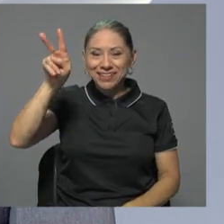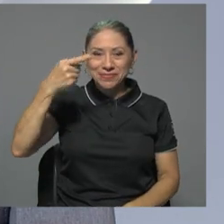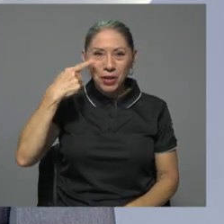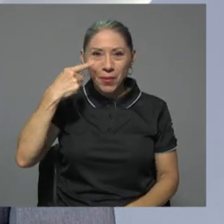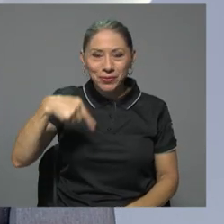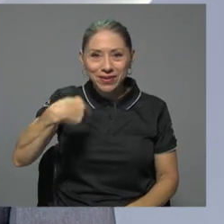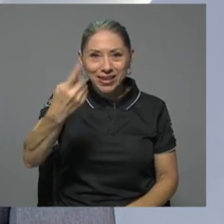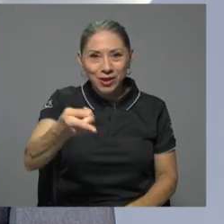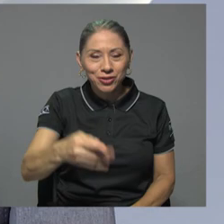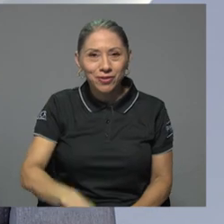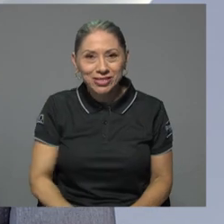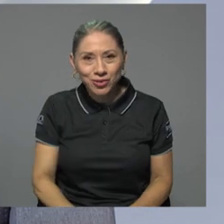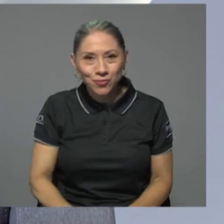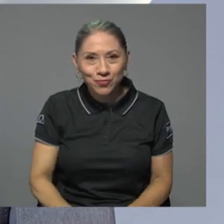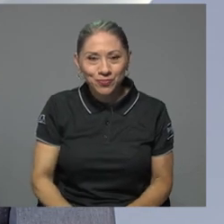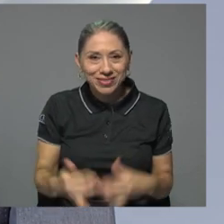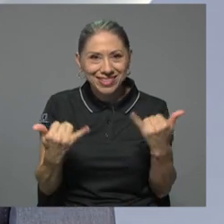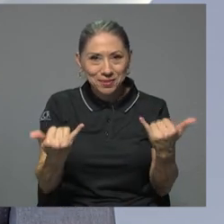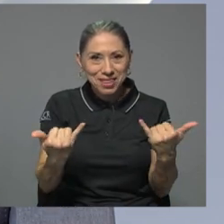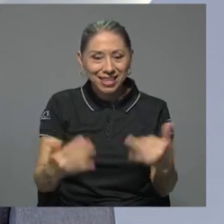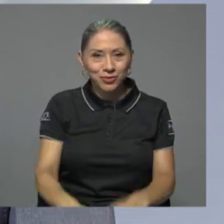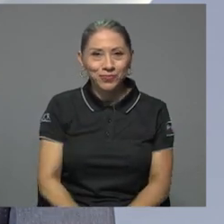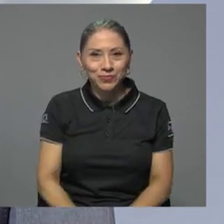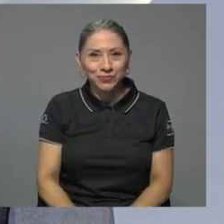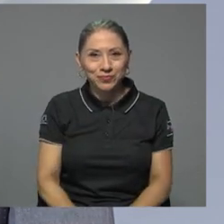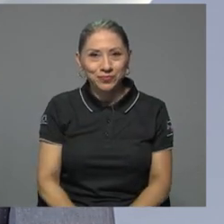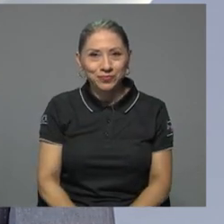continuación de inmediato